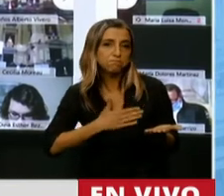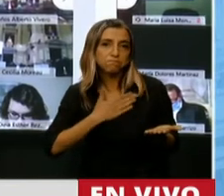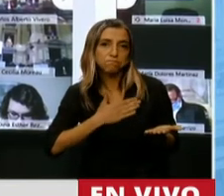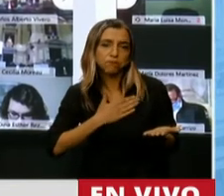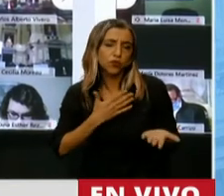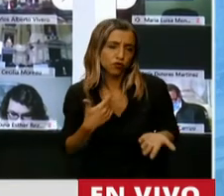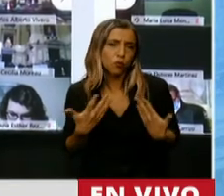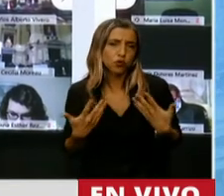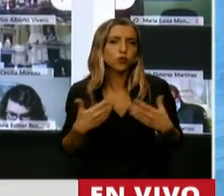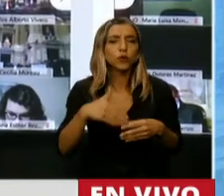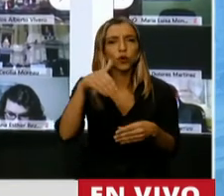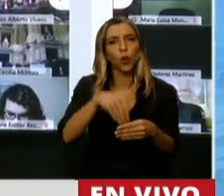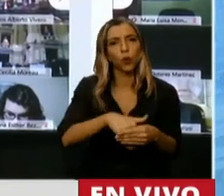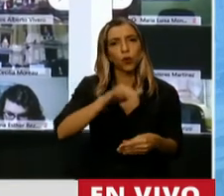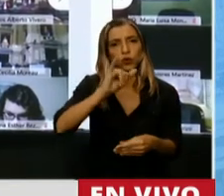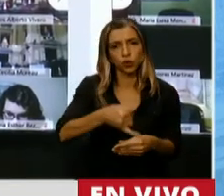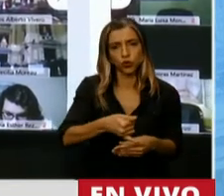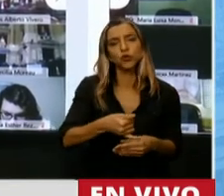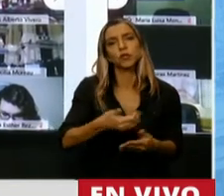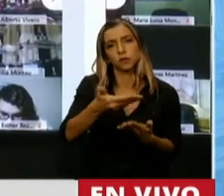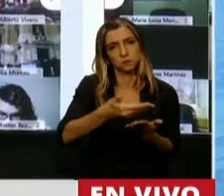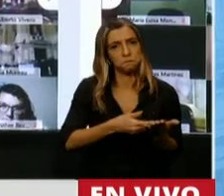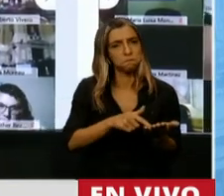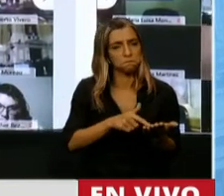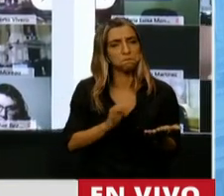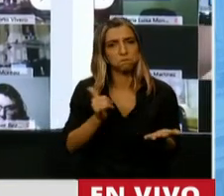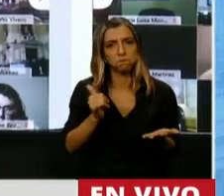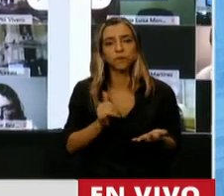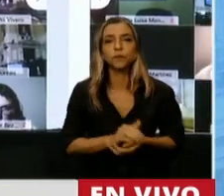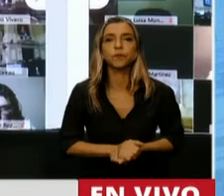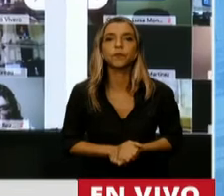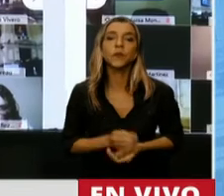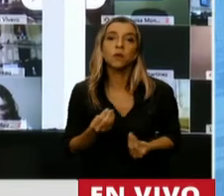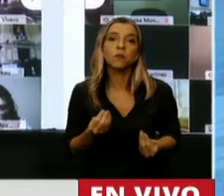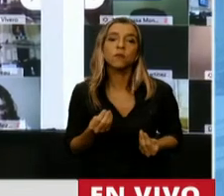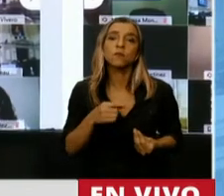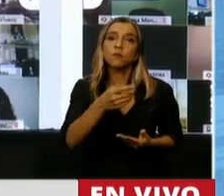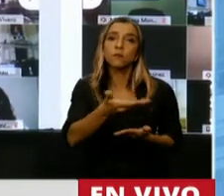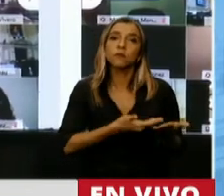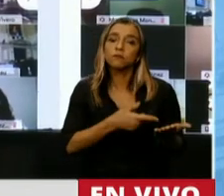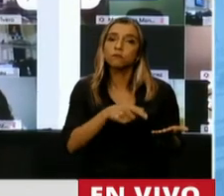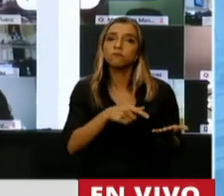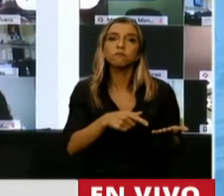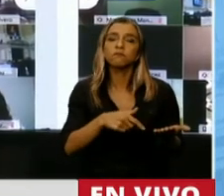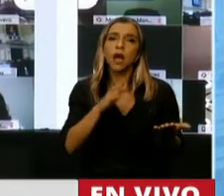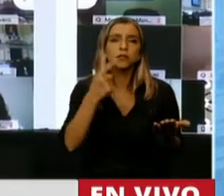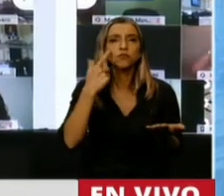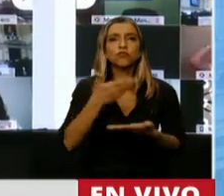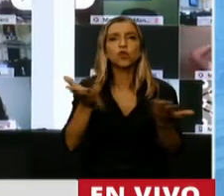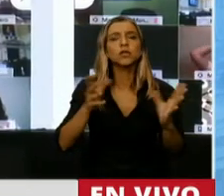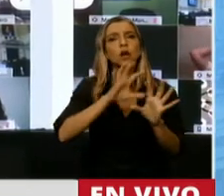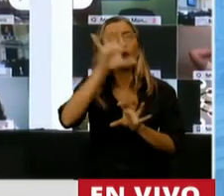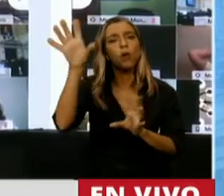anticipo mi voto afirmativo a este presupuesto que tiene un fuerte sentido del federalismo mire